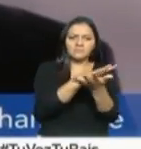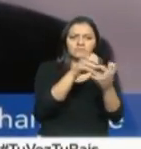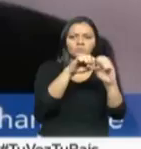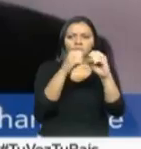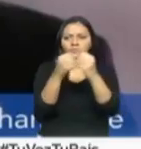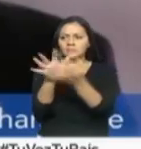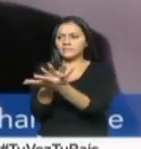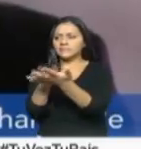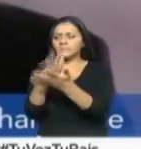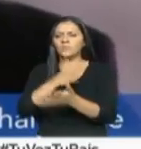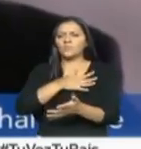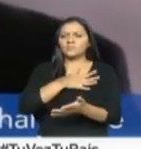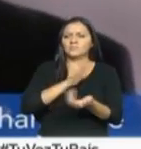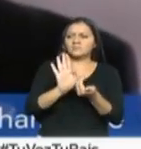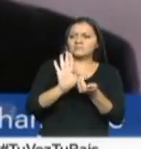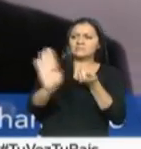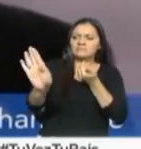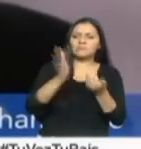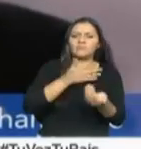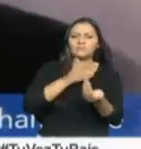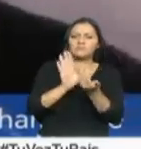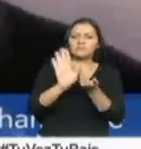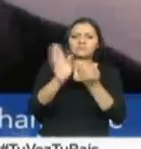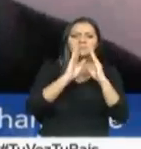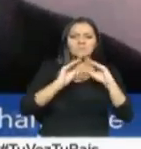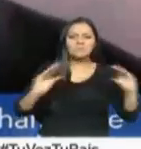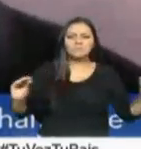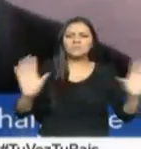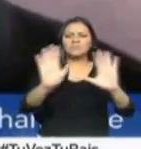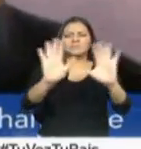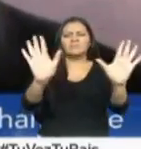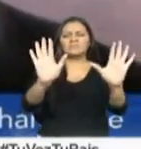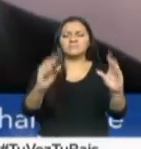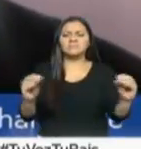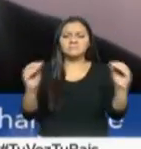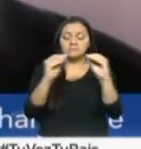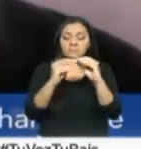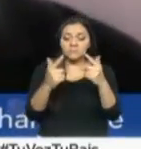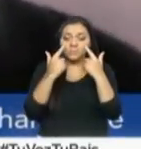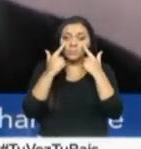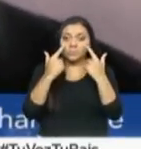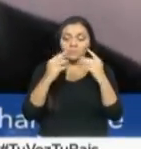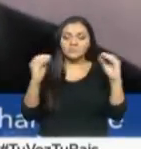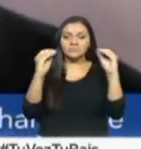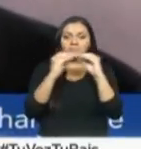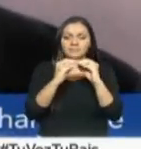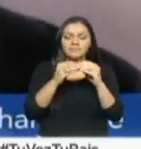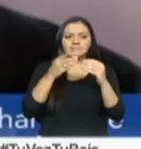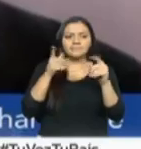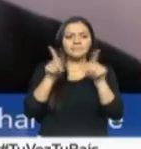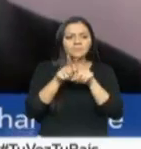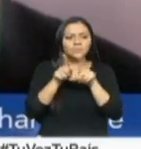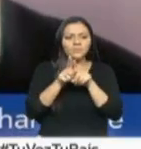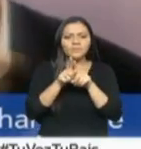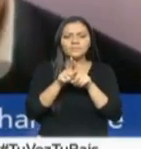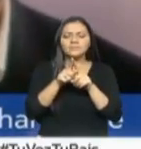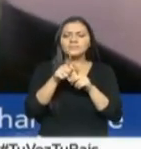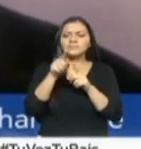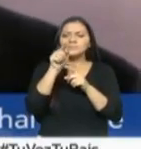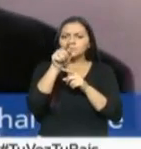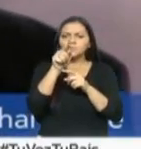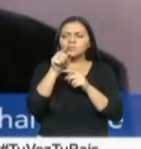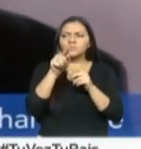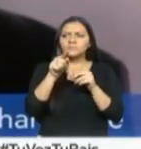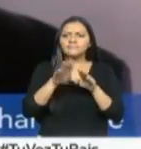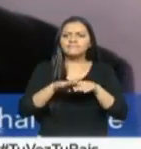en la desconfianza o sociedades que se basen en el rumor. Los grandes guardianes, quienes tienen la llave de la democracia, los grandes guardianes de